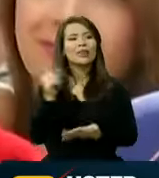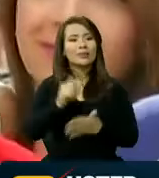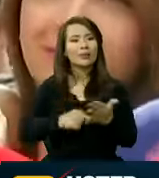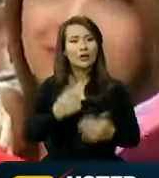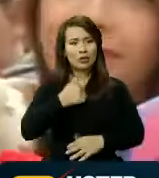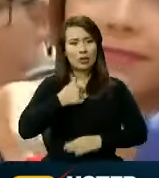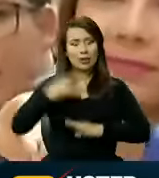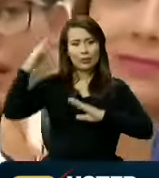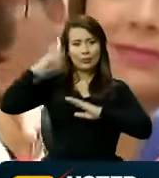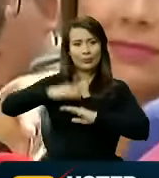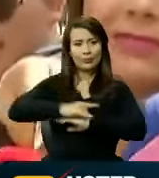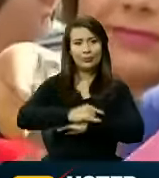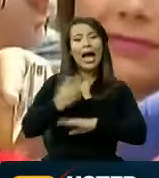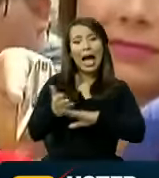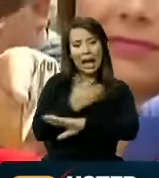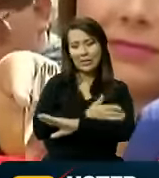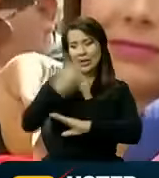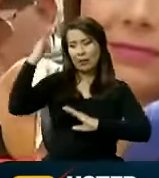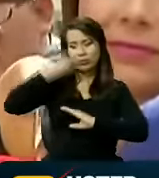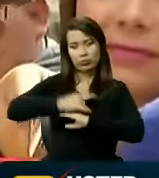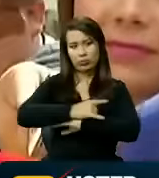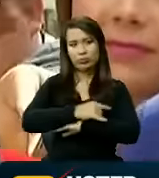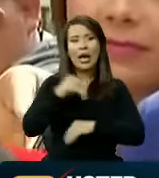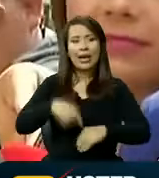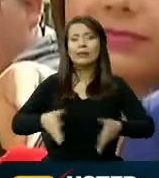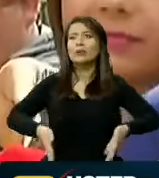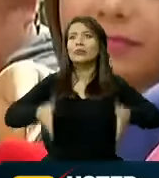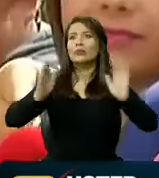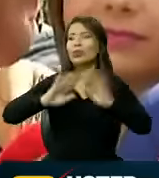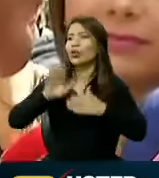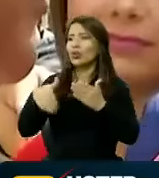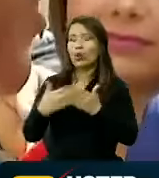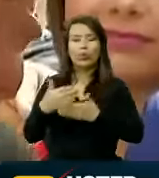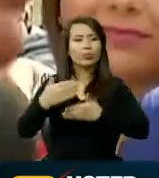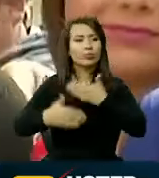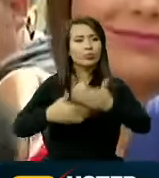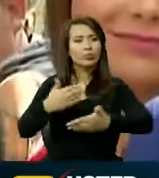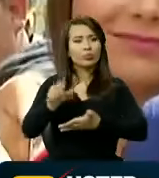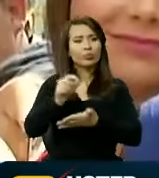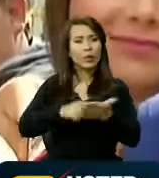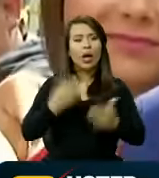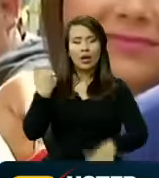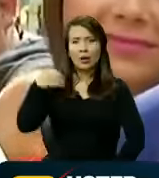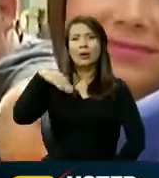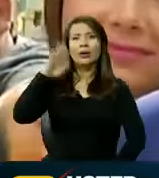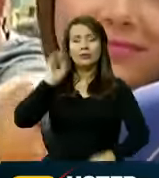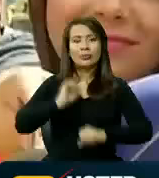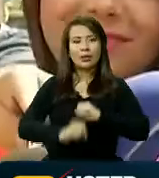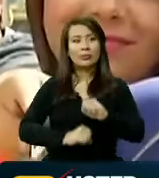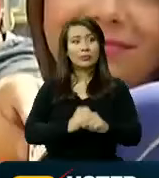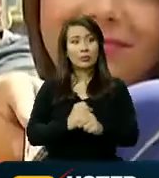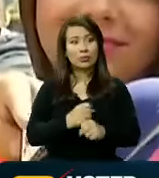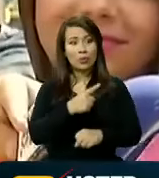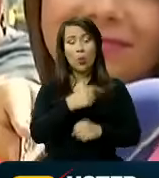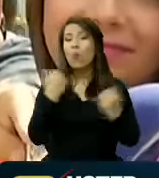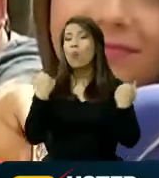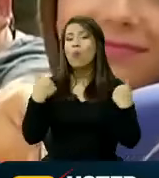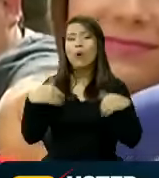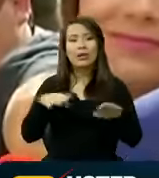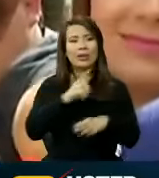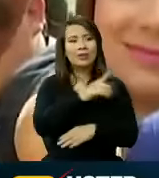centro de convenciones, como lo hemos esperado en todas las elecciones hace muchísimos años. Cualquiera que sean los resultados, ¿cuál